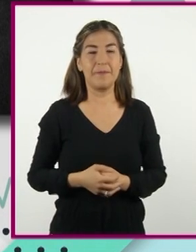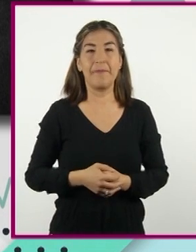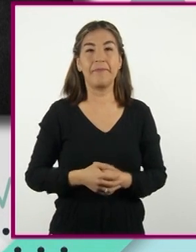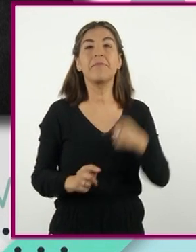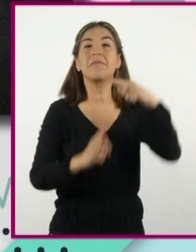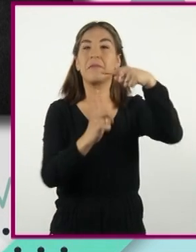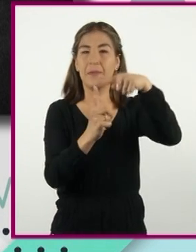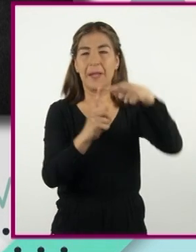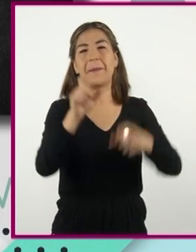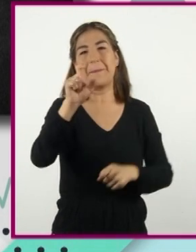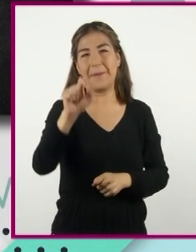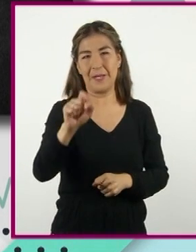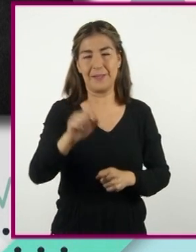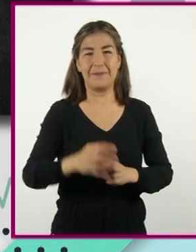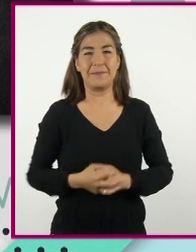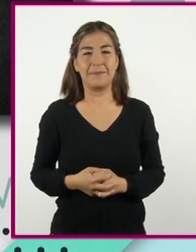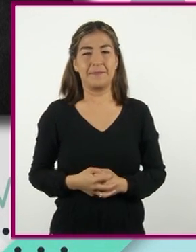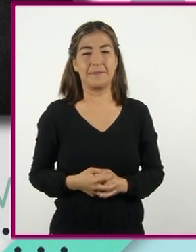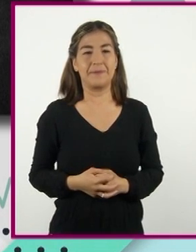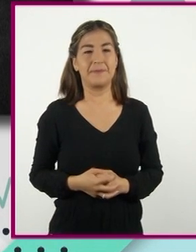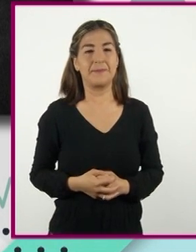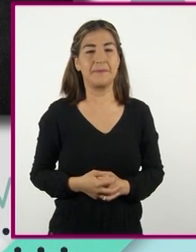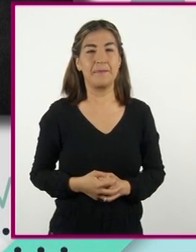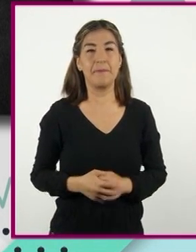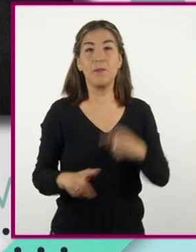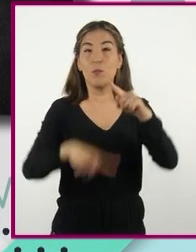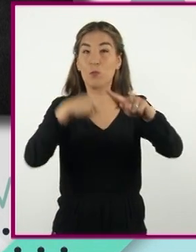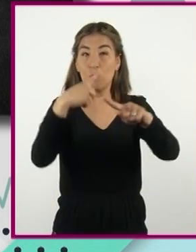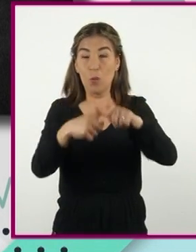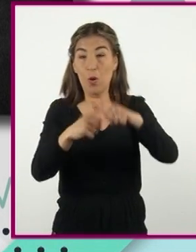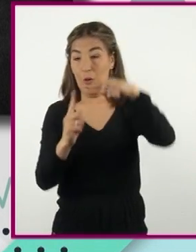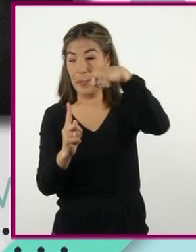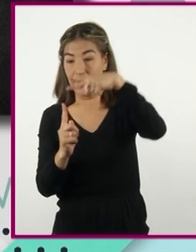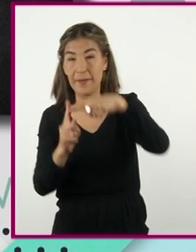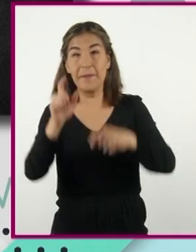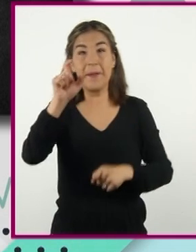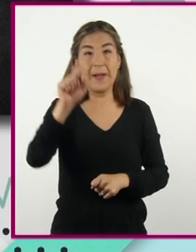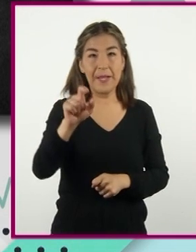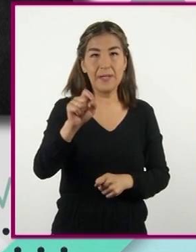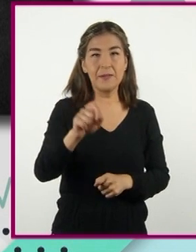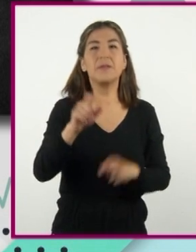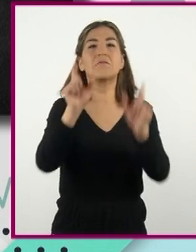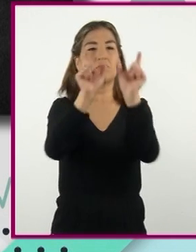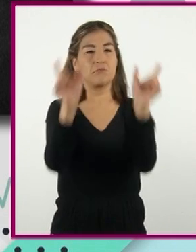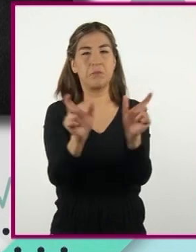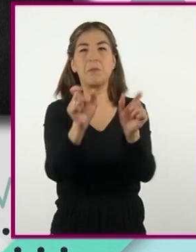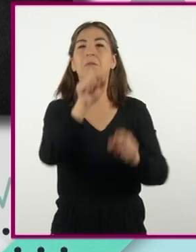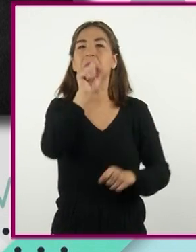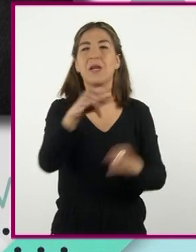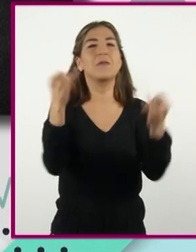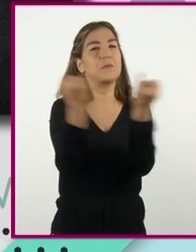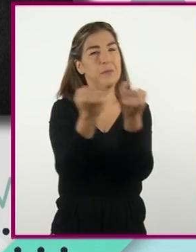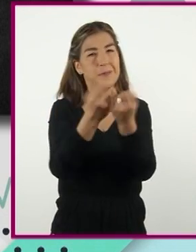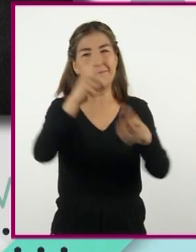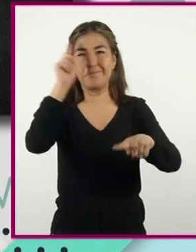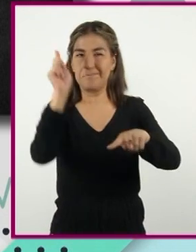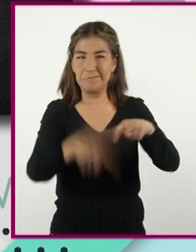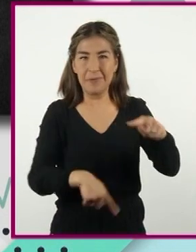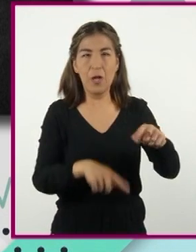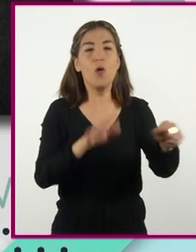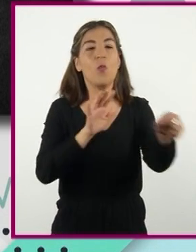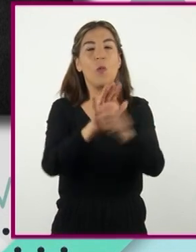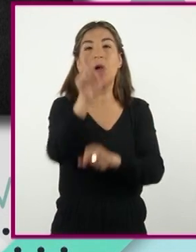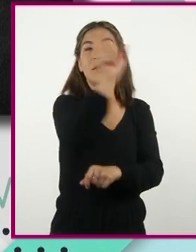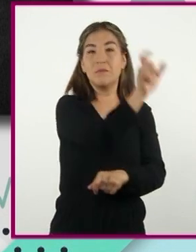dividimos entre 20. Al multiplicar y dividir entre 20, ambos factores también se eliminan, quedando del